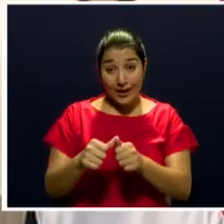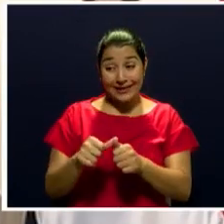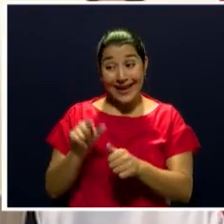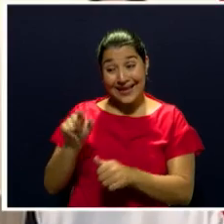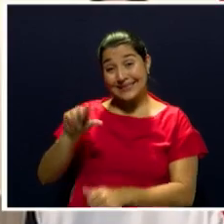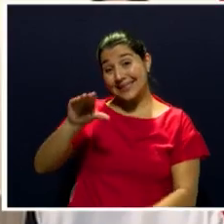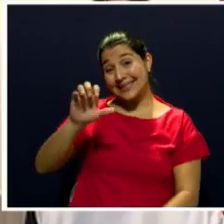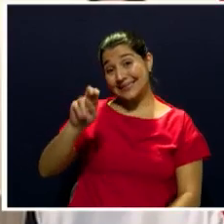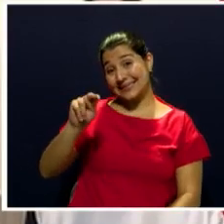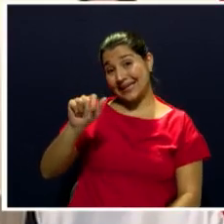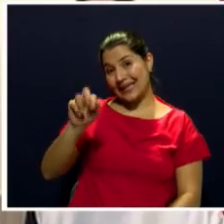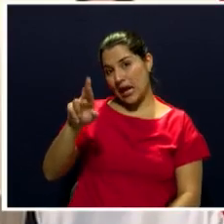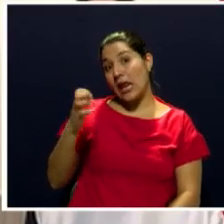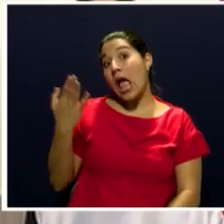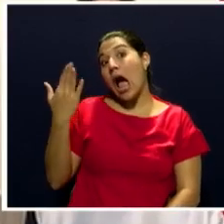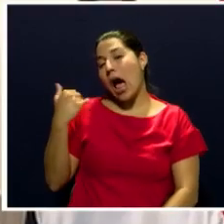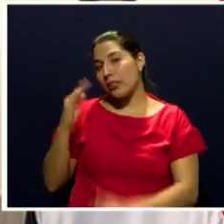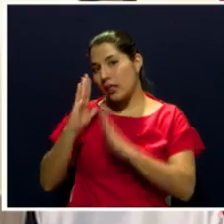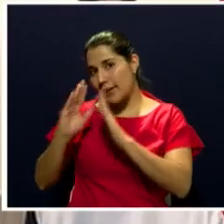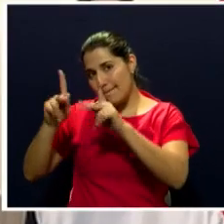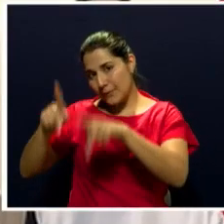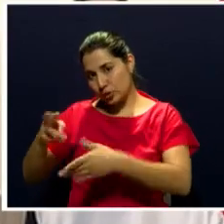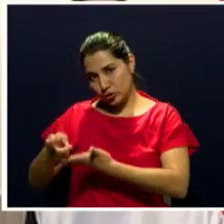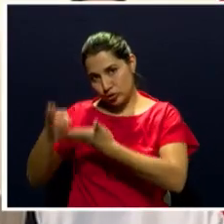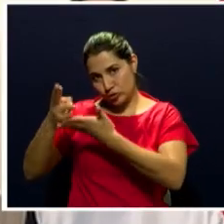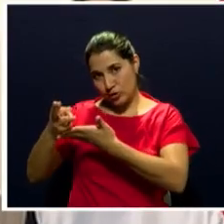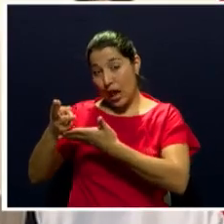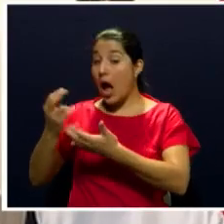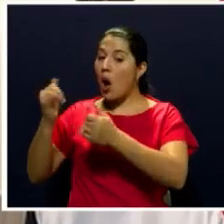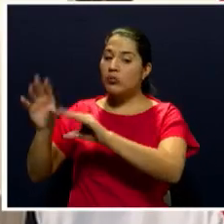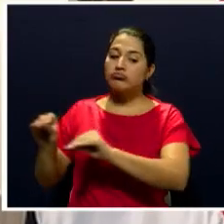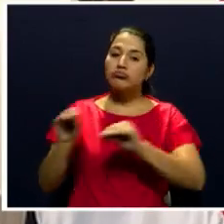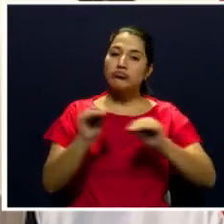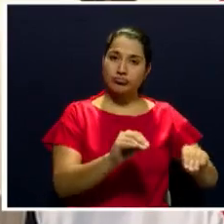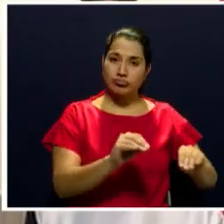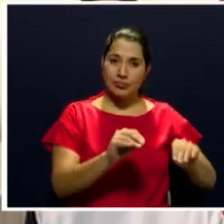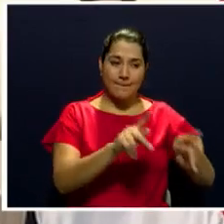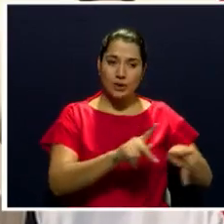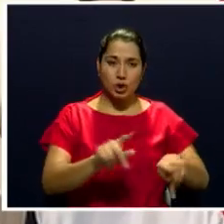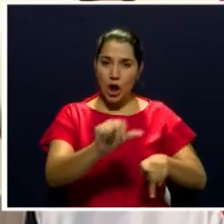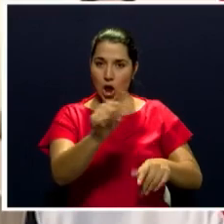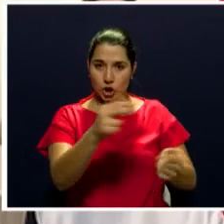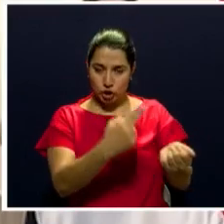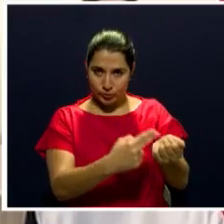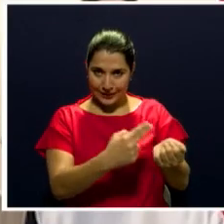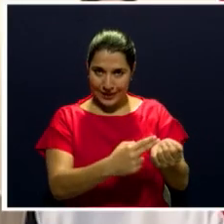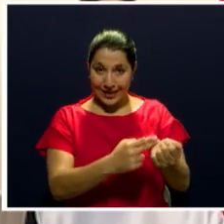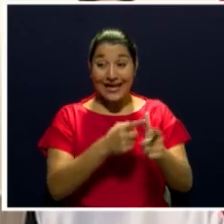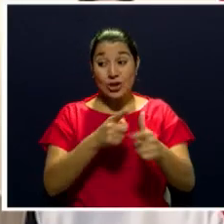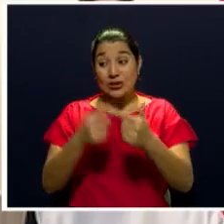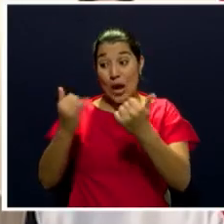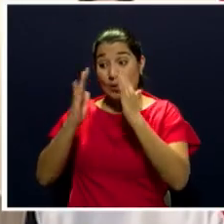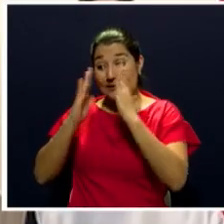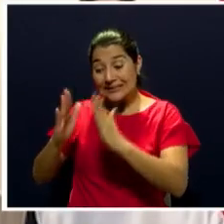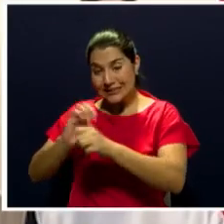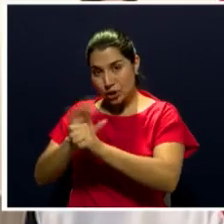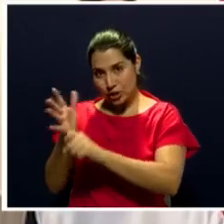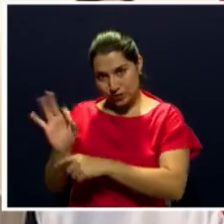Senare en el centro COVID y la idea es que los pacientes que requieren de ciertos servicios de rehabilitación podrían